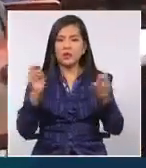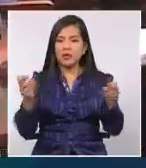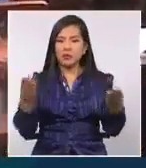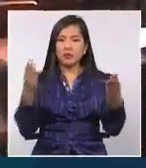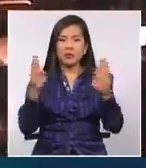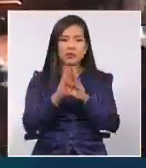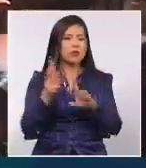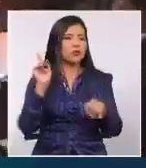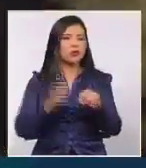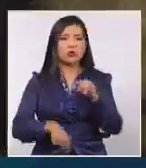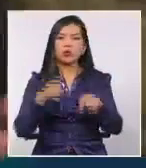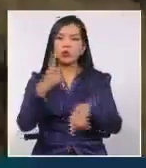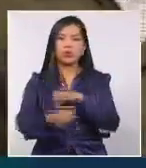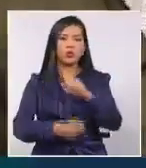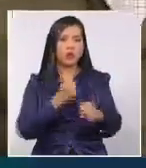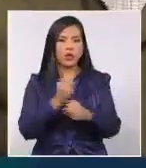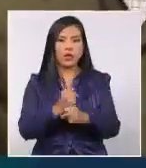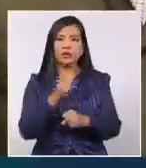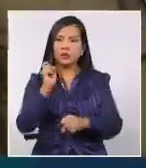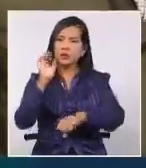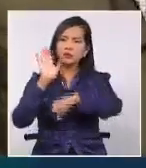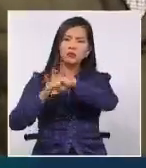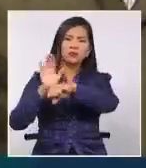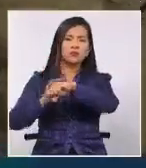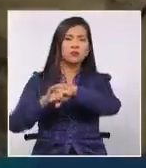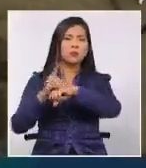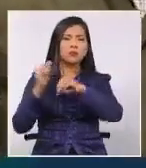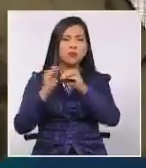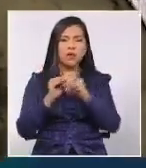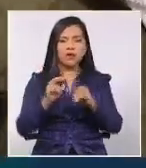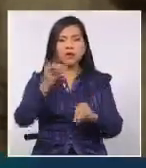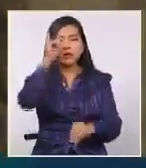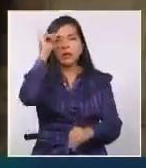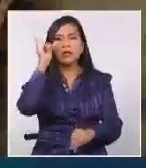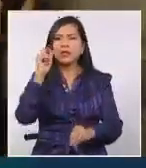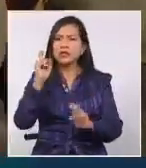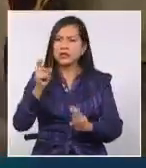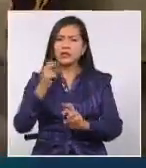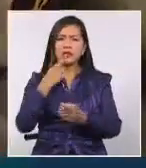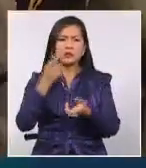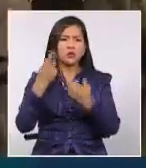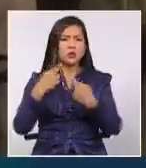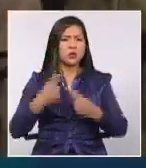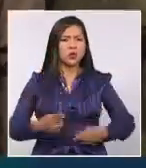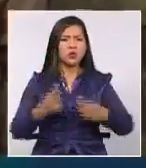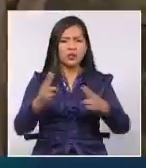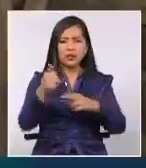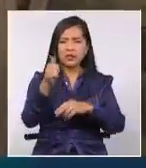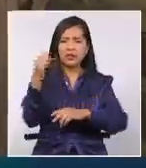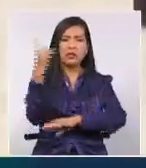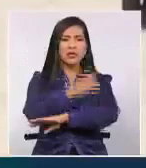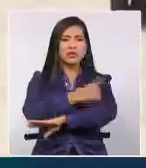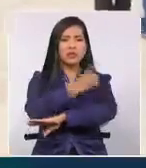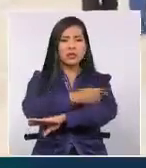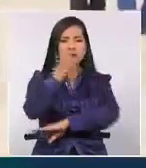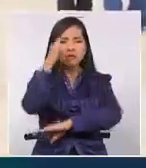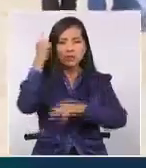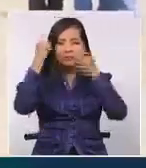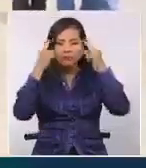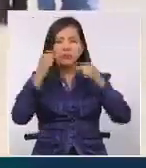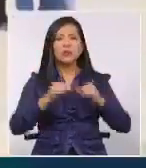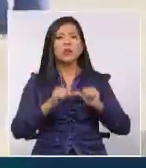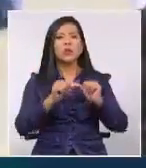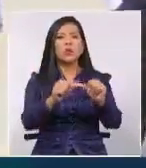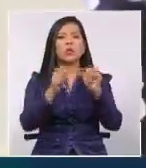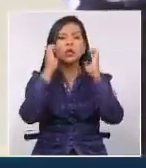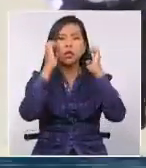escolar y dio al gobierno nacional de entonces, del régimen de Áñez, 10 días para aplicar una política que garantice la educación. Pero el